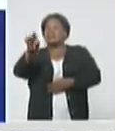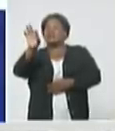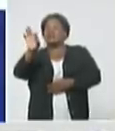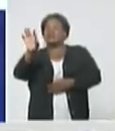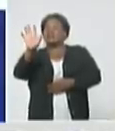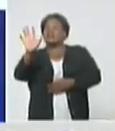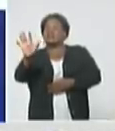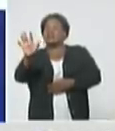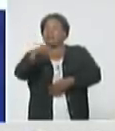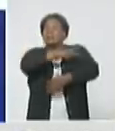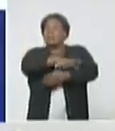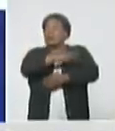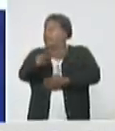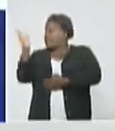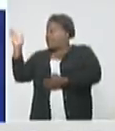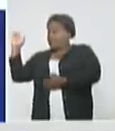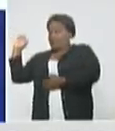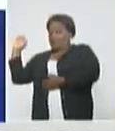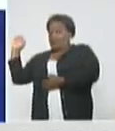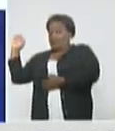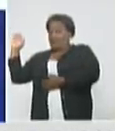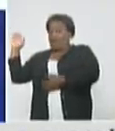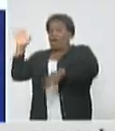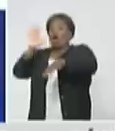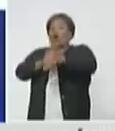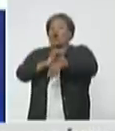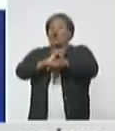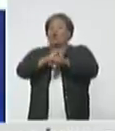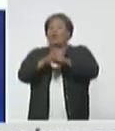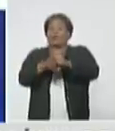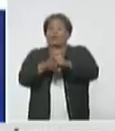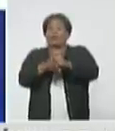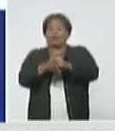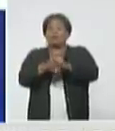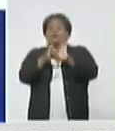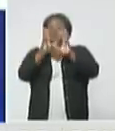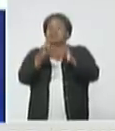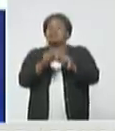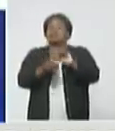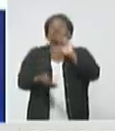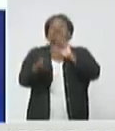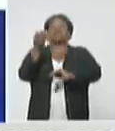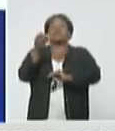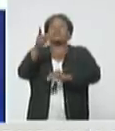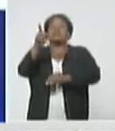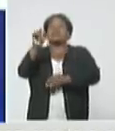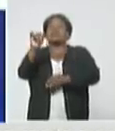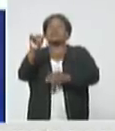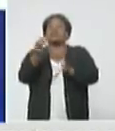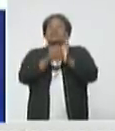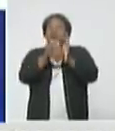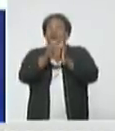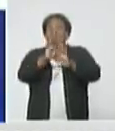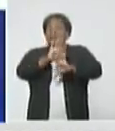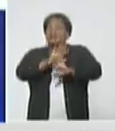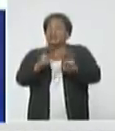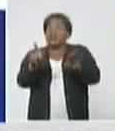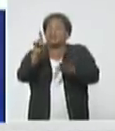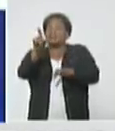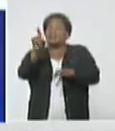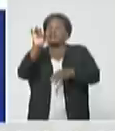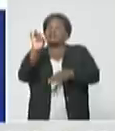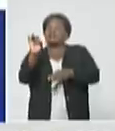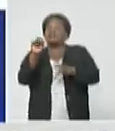con casos de COVID. La cifra ya superó los 16 millones y ya estamos en 17 millones,